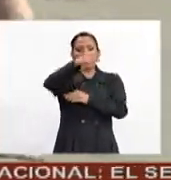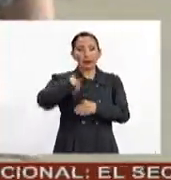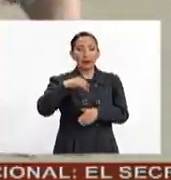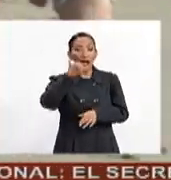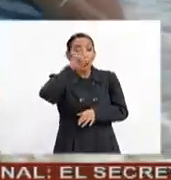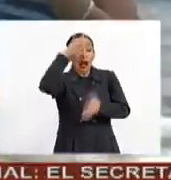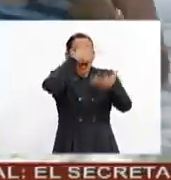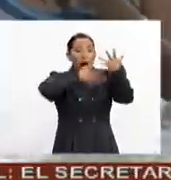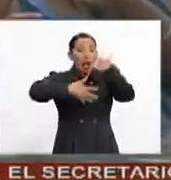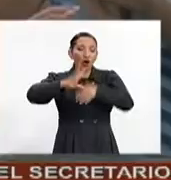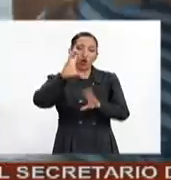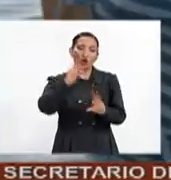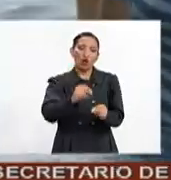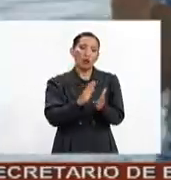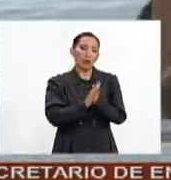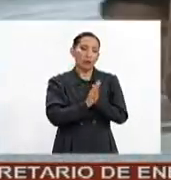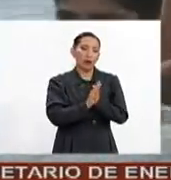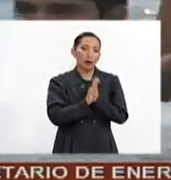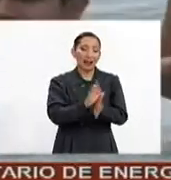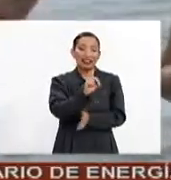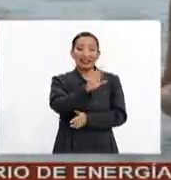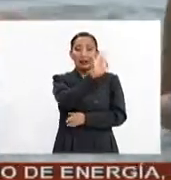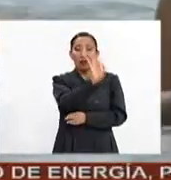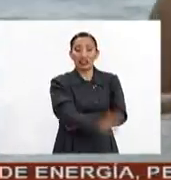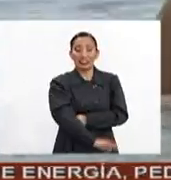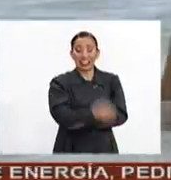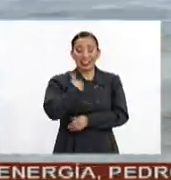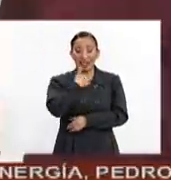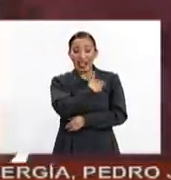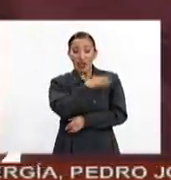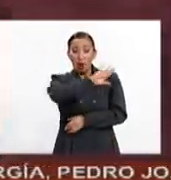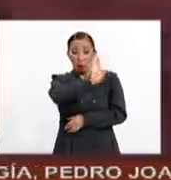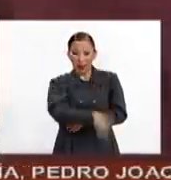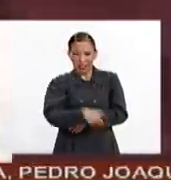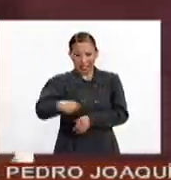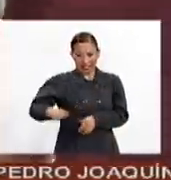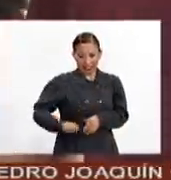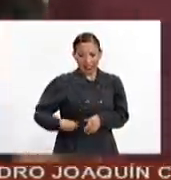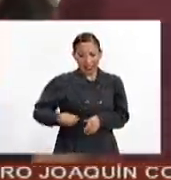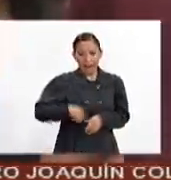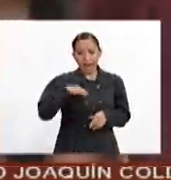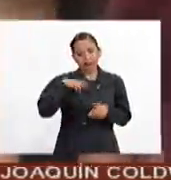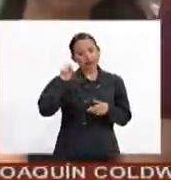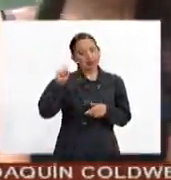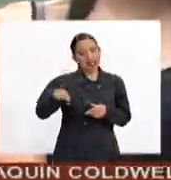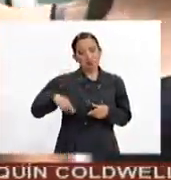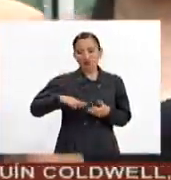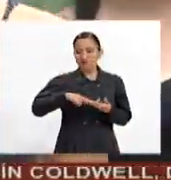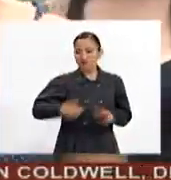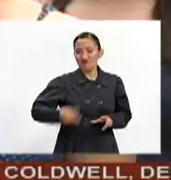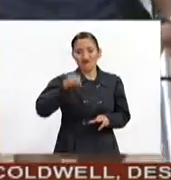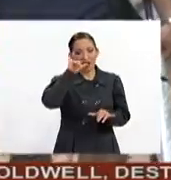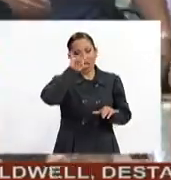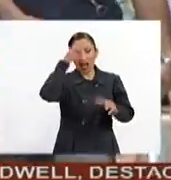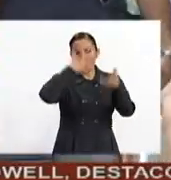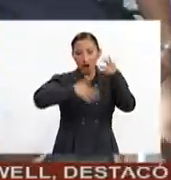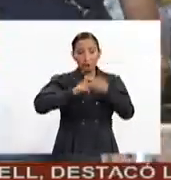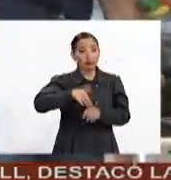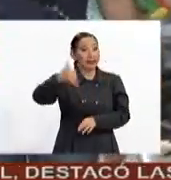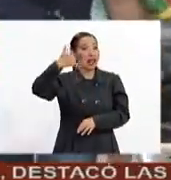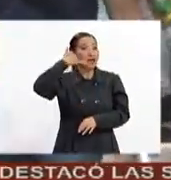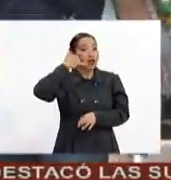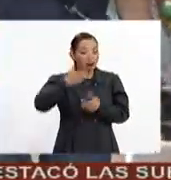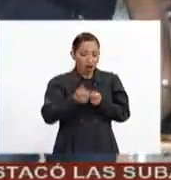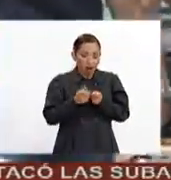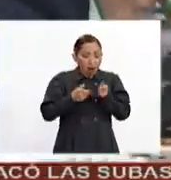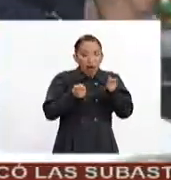bebidas alcohólicas si se va a conducir. Alrededor del 30% de las lesiones y muertes en accidentes viales están asociadas al alcohol. No utilizar el teléfono